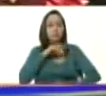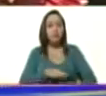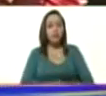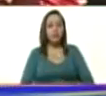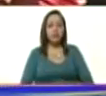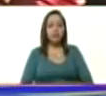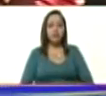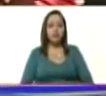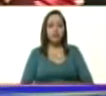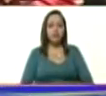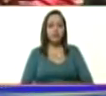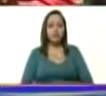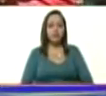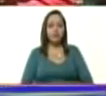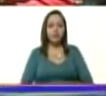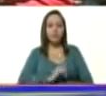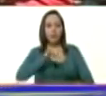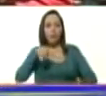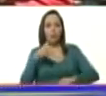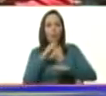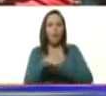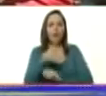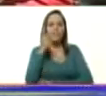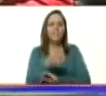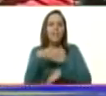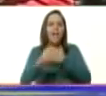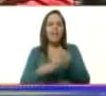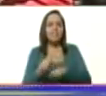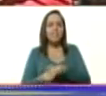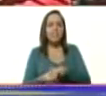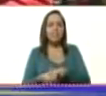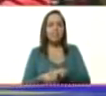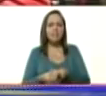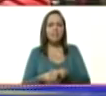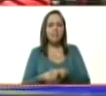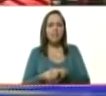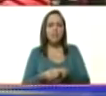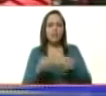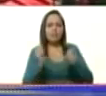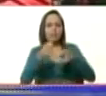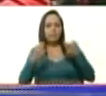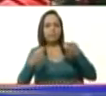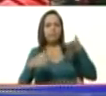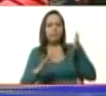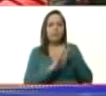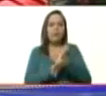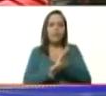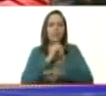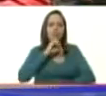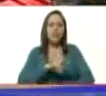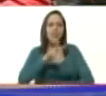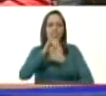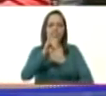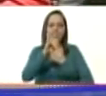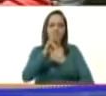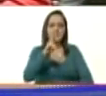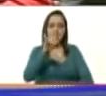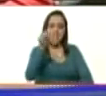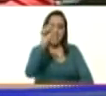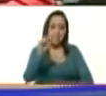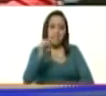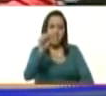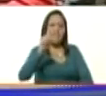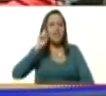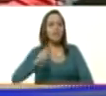Jorge Rodríguez, el documental de la historia de Viasa y la historia de Conviasa para